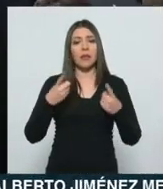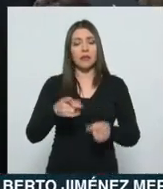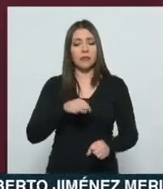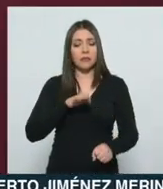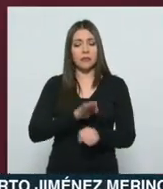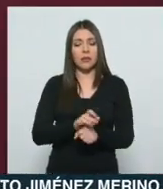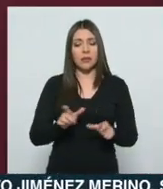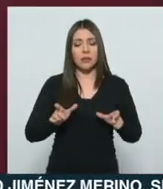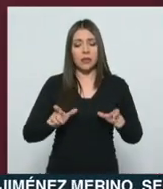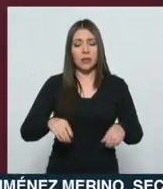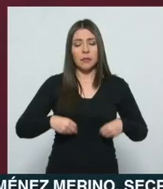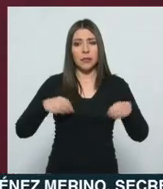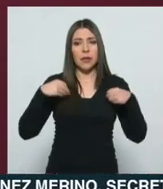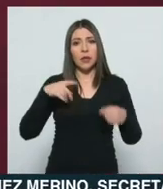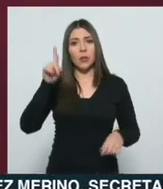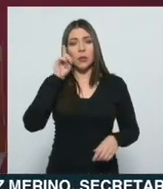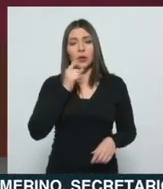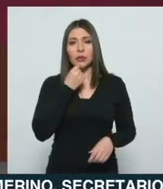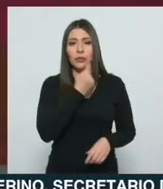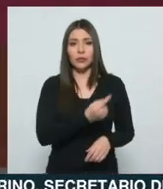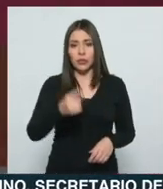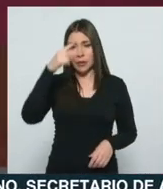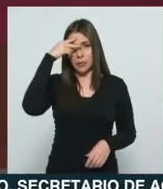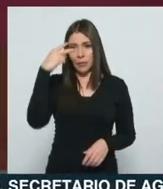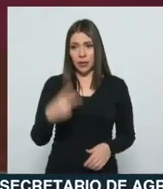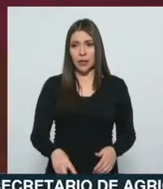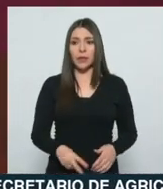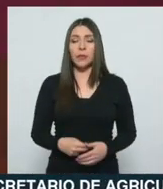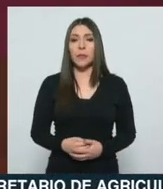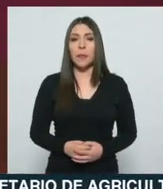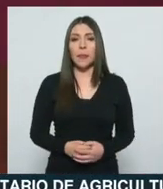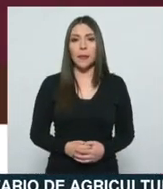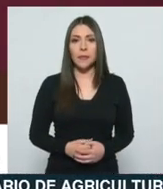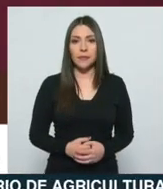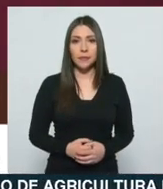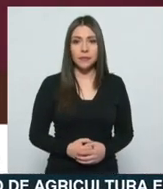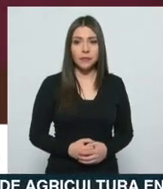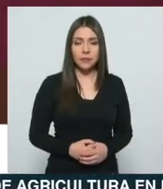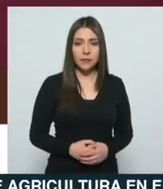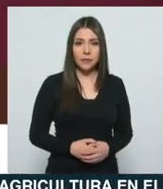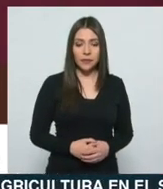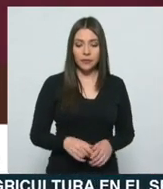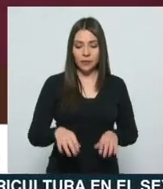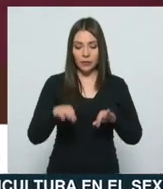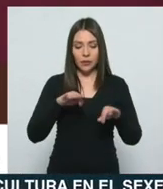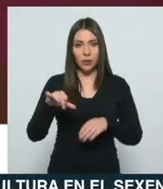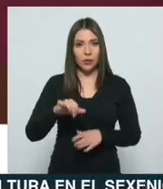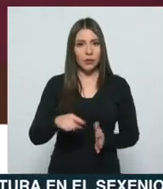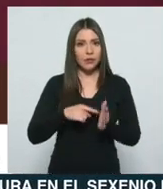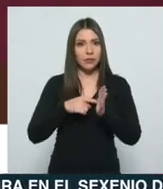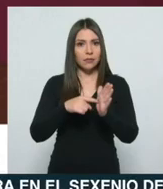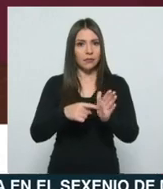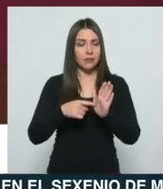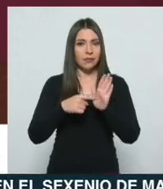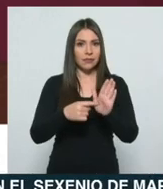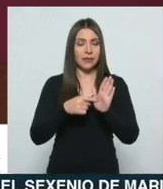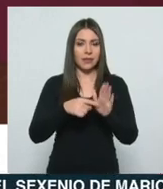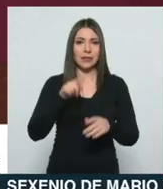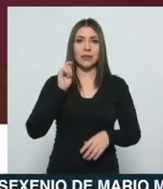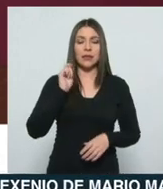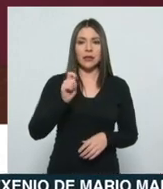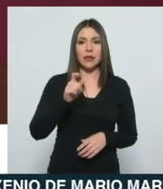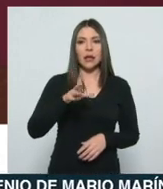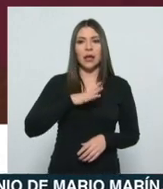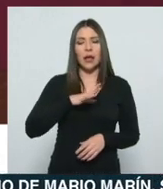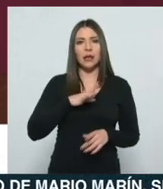seguridad y vida de las mujeres y niñas en México. Las acciones que hoy se presentan se enmarcan, por un lado, en